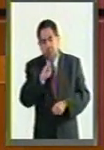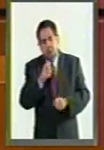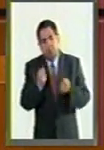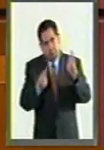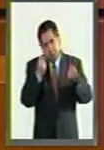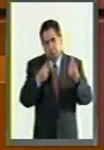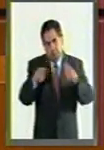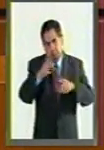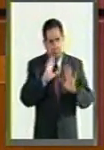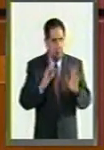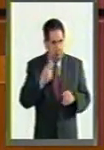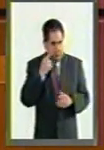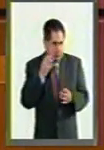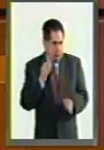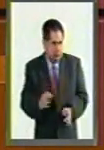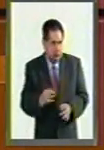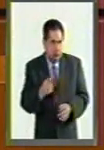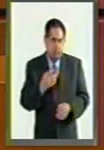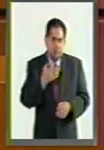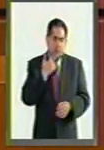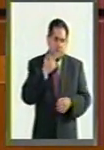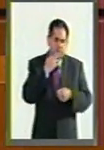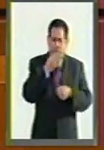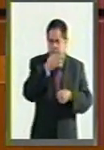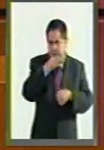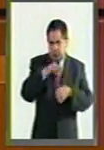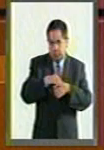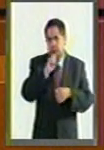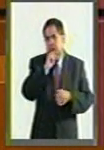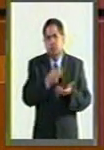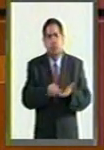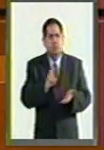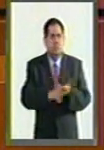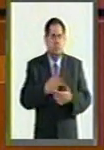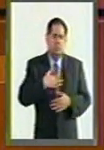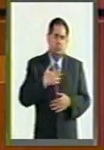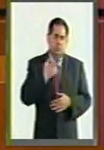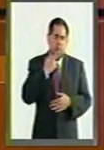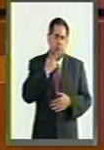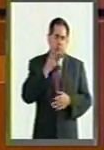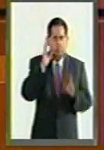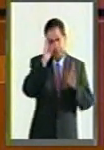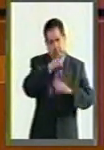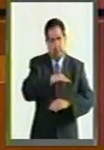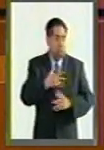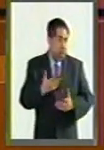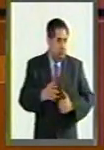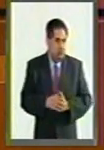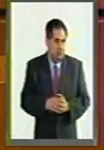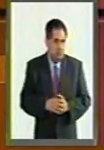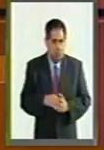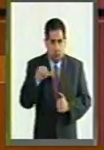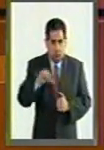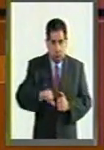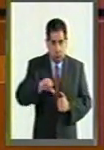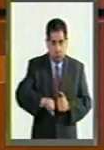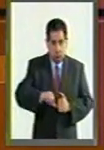marihuana, no solamente para usos medicinales, sino también para usos lúdicos. Hoy